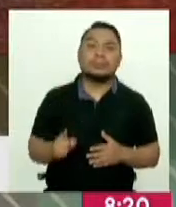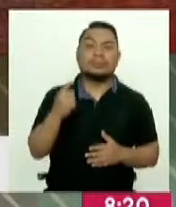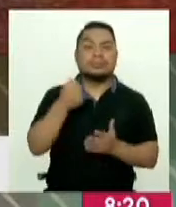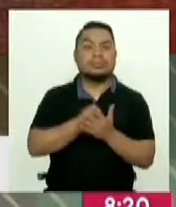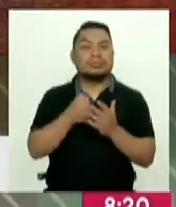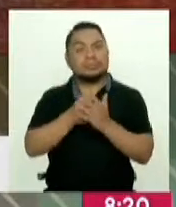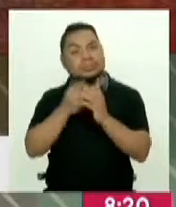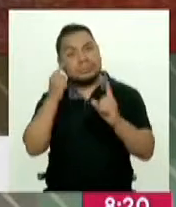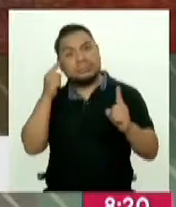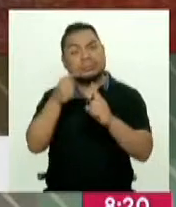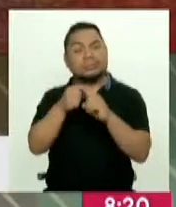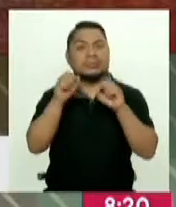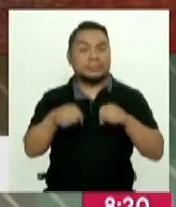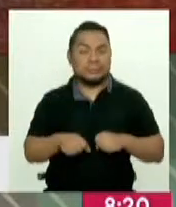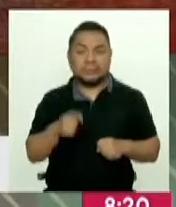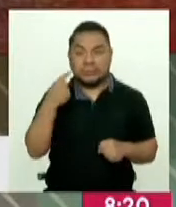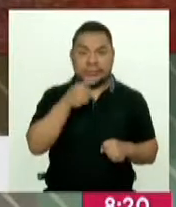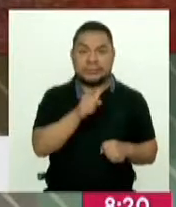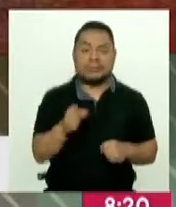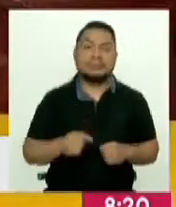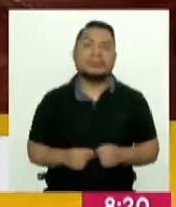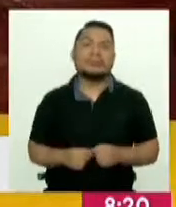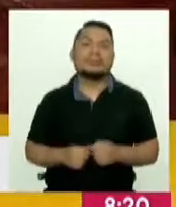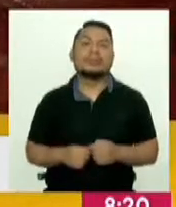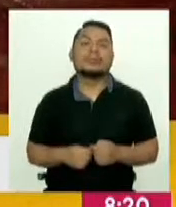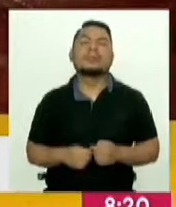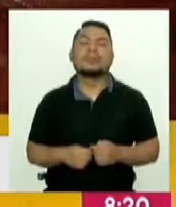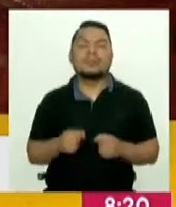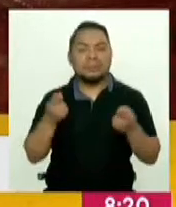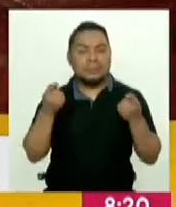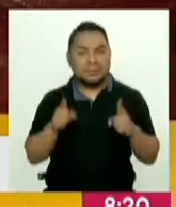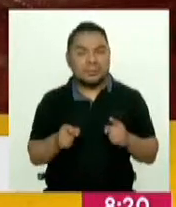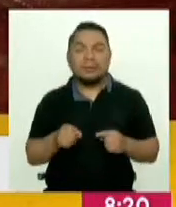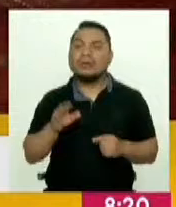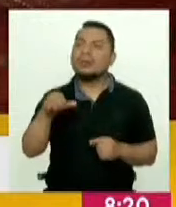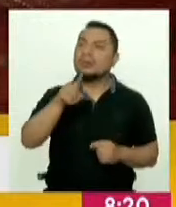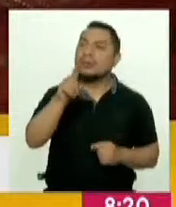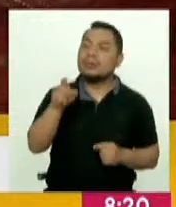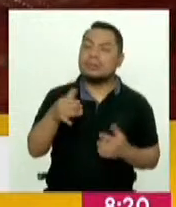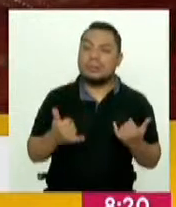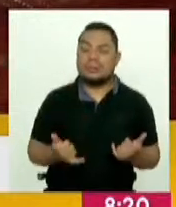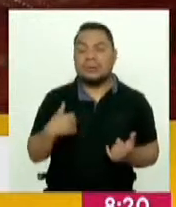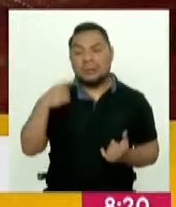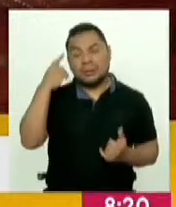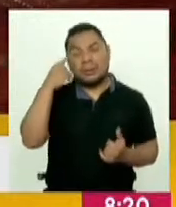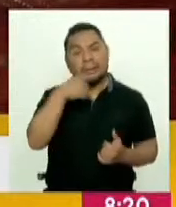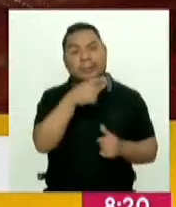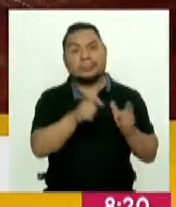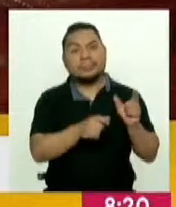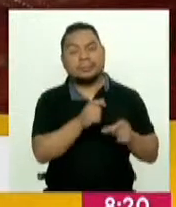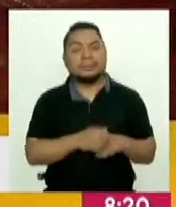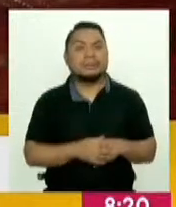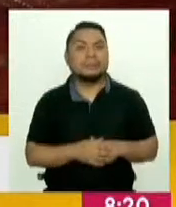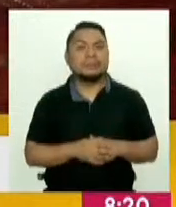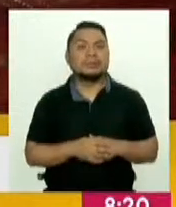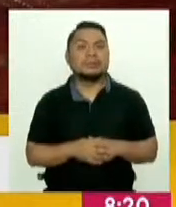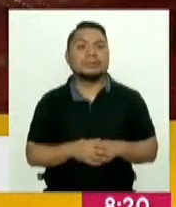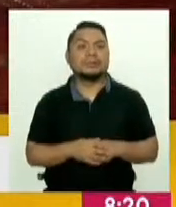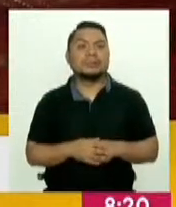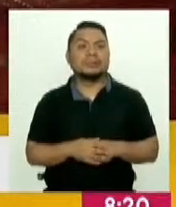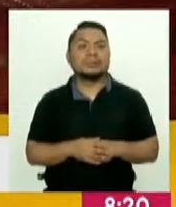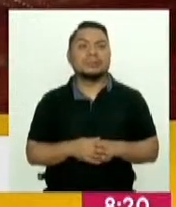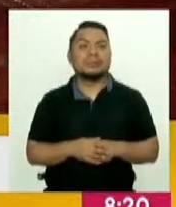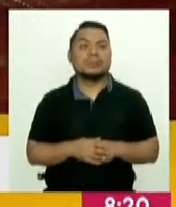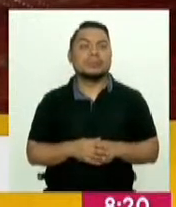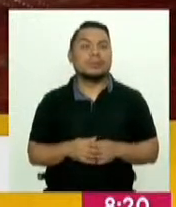reto, evidentemente, para ellos. De acuerdo. Ahora, desde el punto de vista del ciudadano,